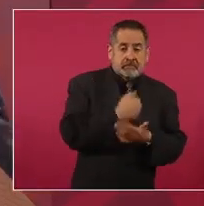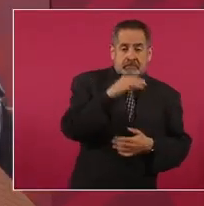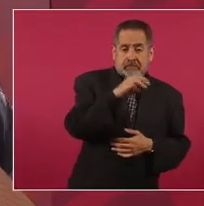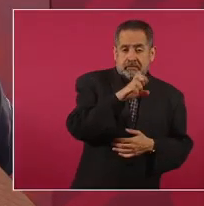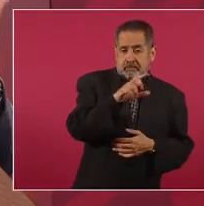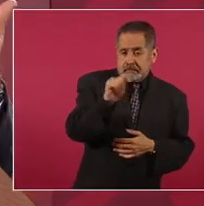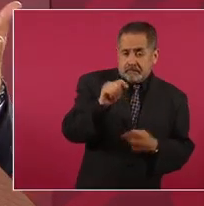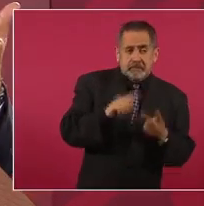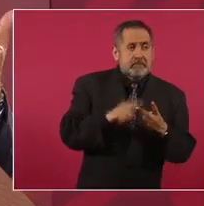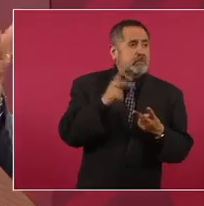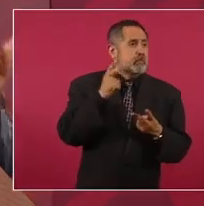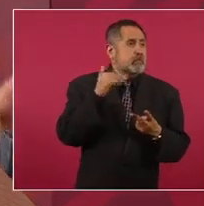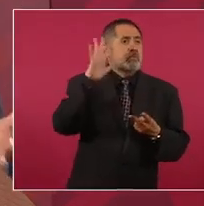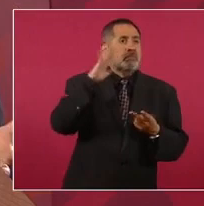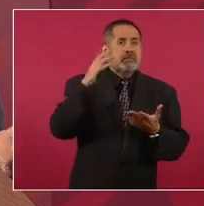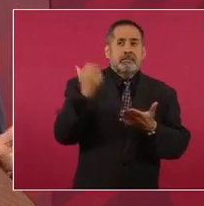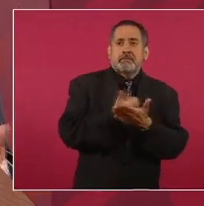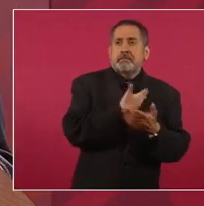hubiese ganado